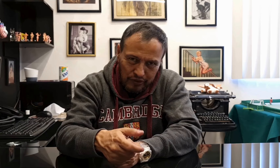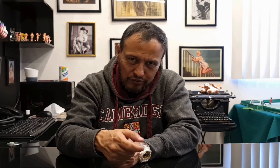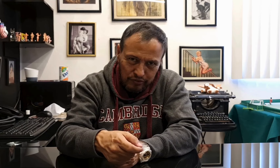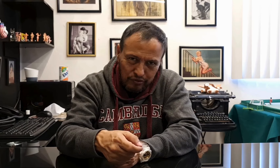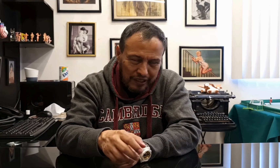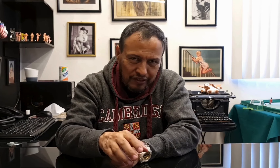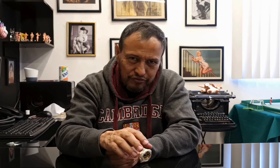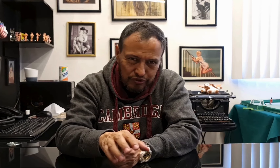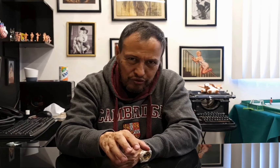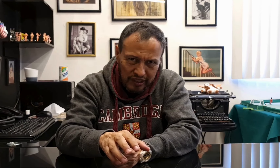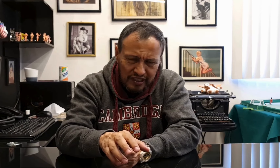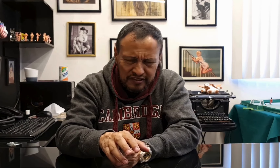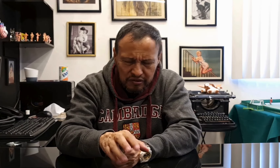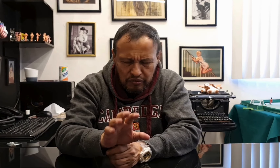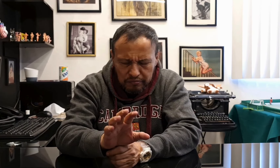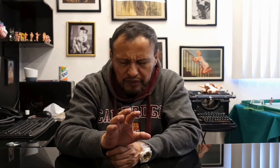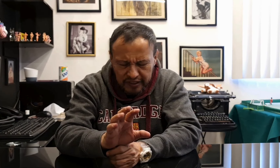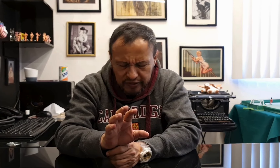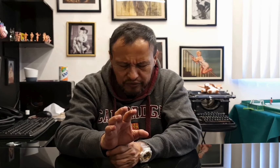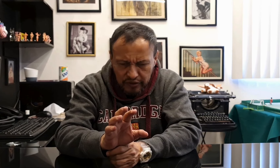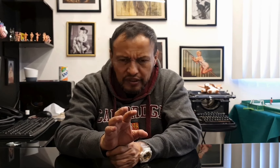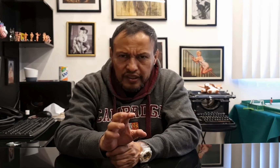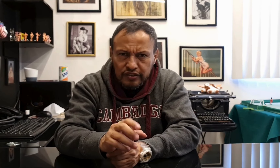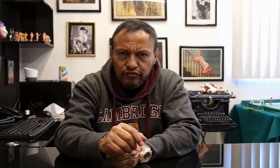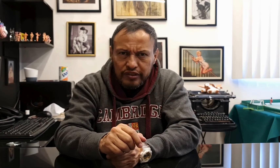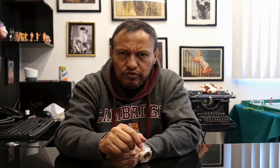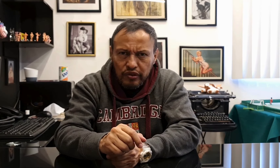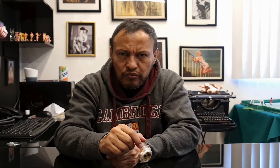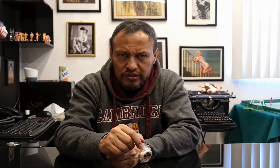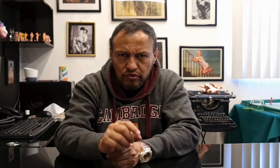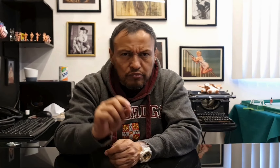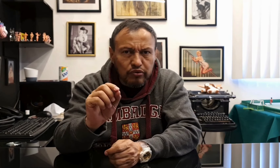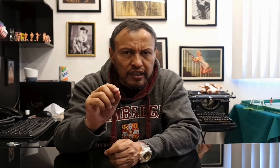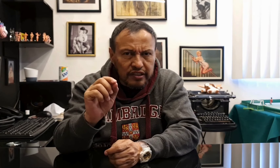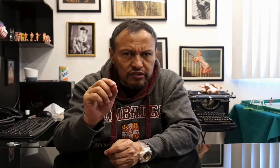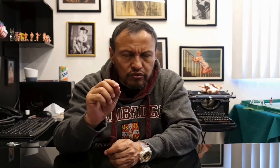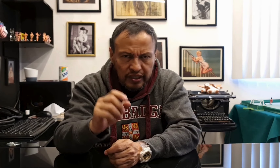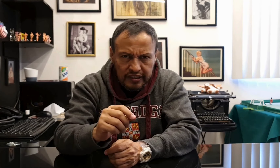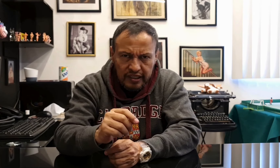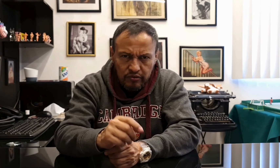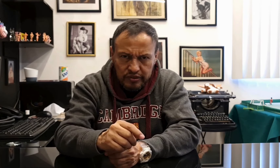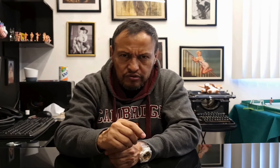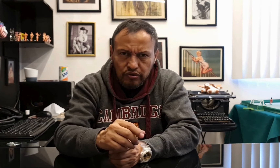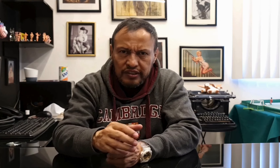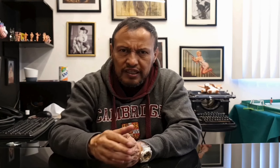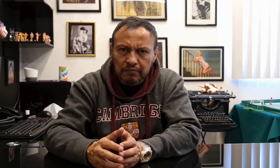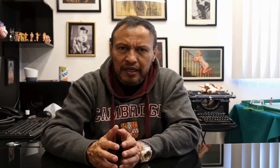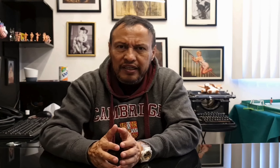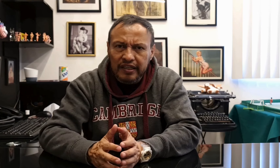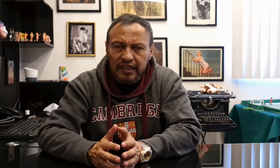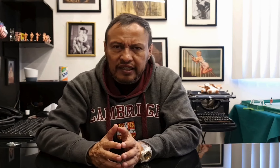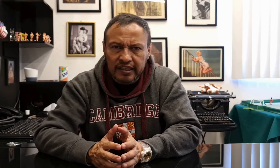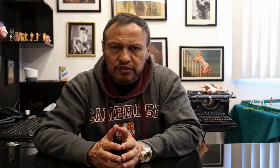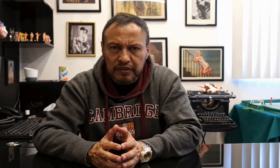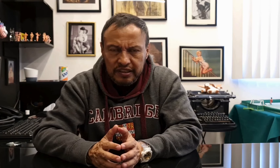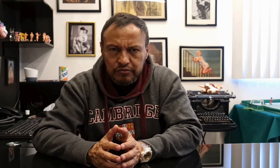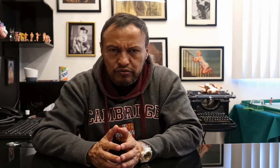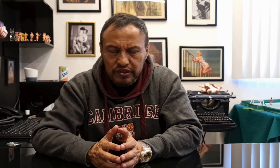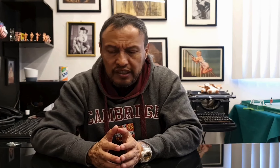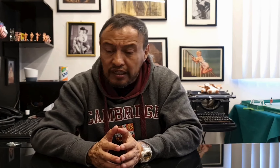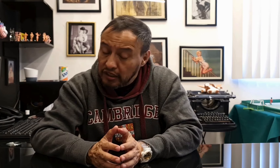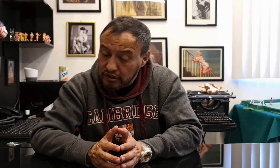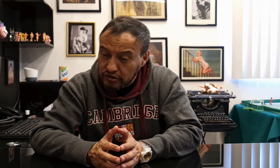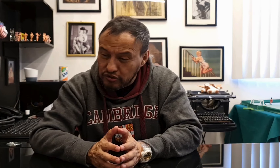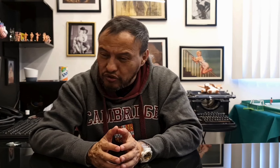en modo alguno van a funcionar. Así, con un pequeño esfuerzo, el nuestro, como un granito de arena, el nuestro, es la manera en la que